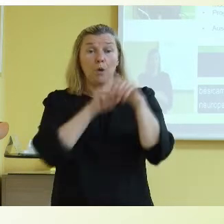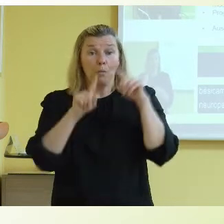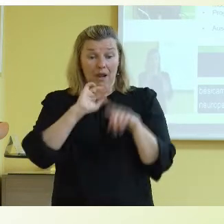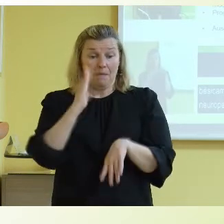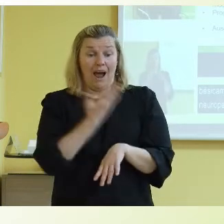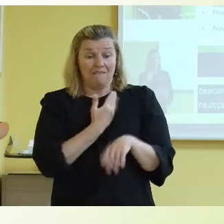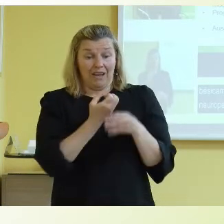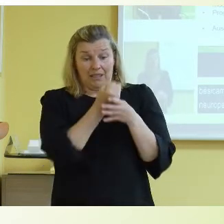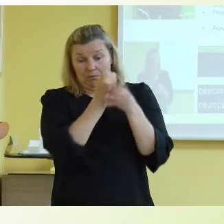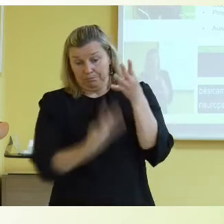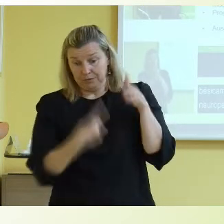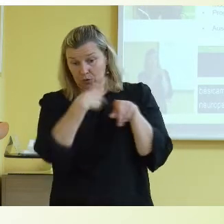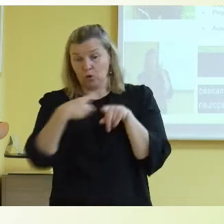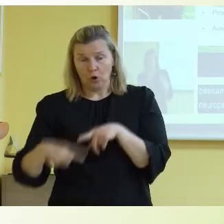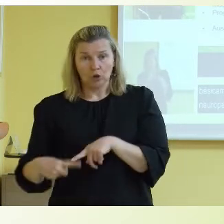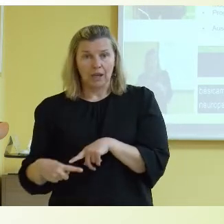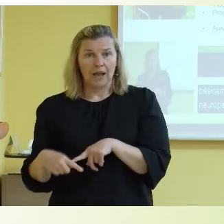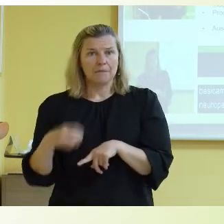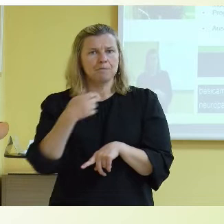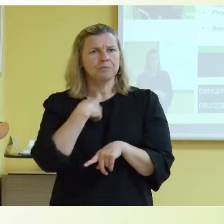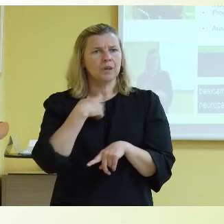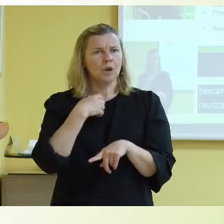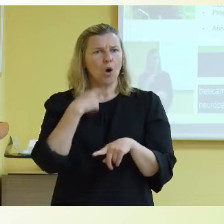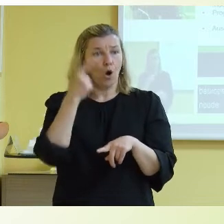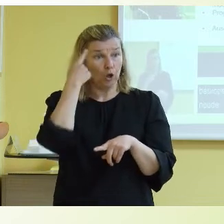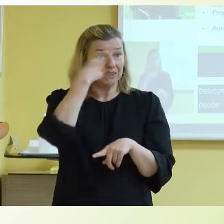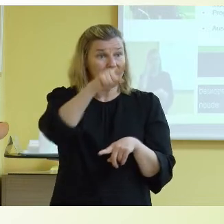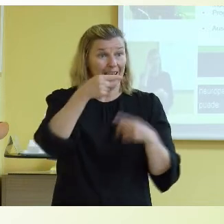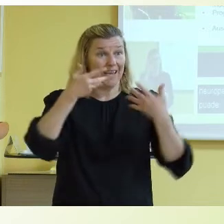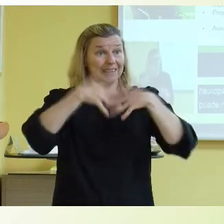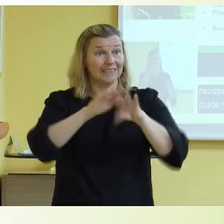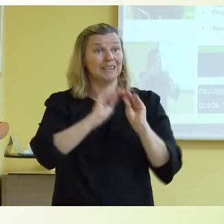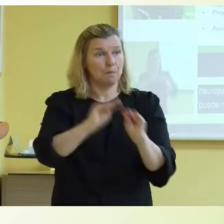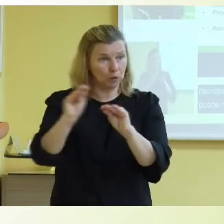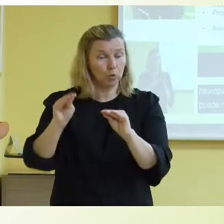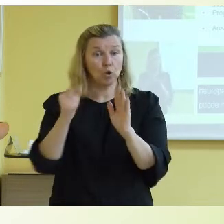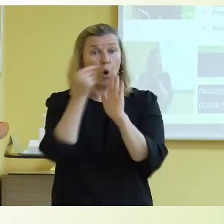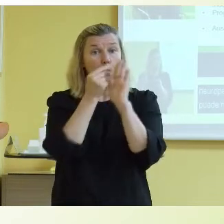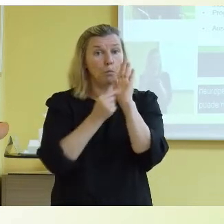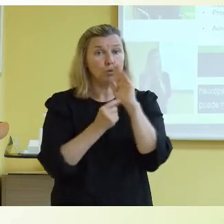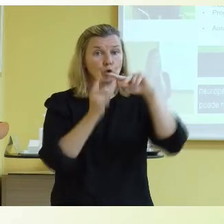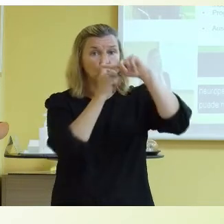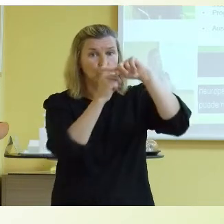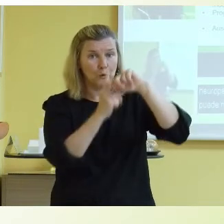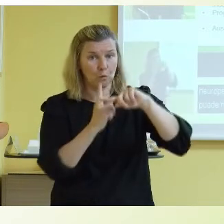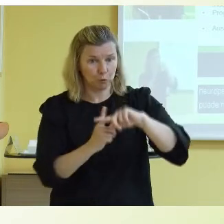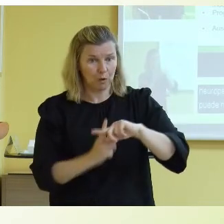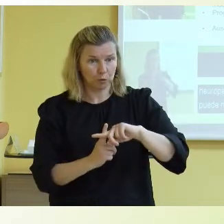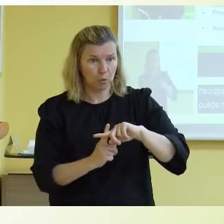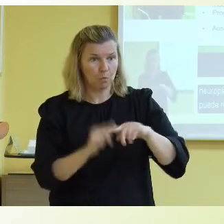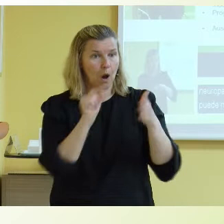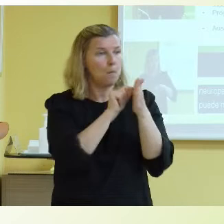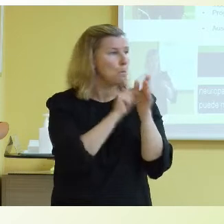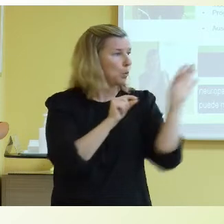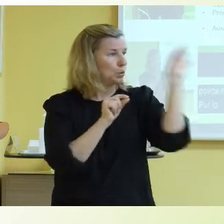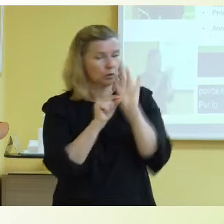ahora, por lo que yo conocía de los sistemas que utilizáis, vais sumando puntos dependiendo de esto, por aquí, X puntos por aquí, para luego tener